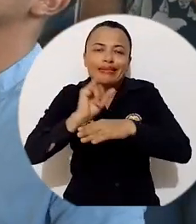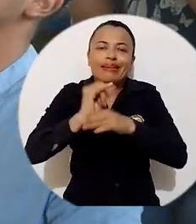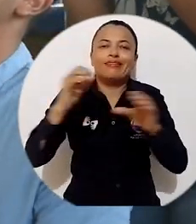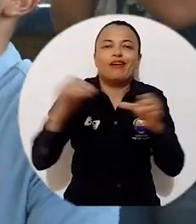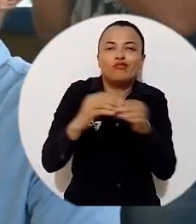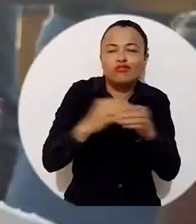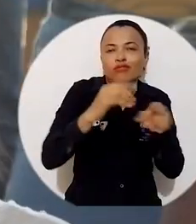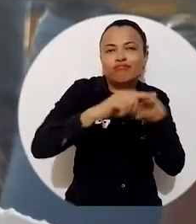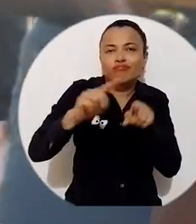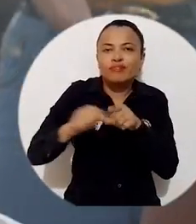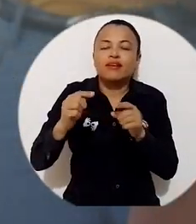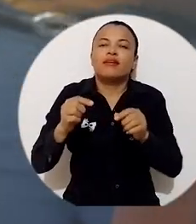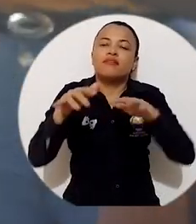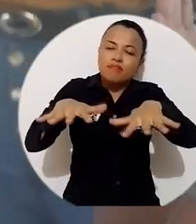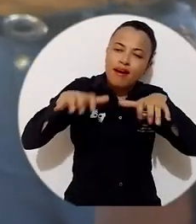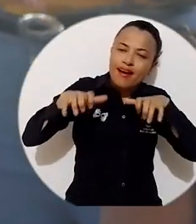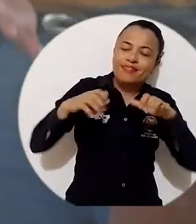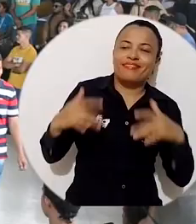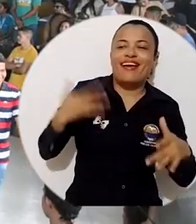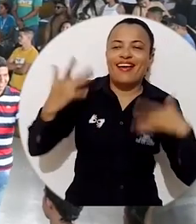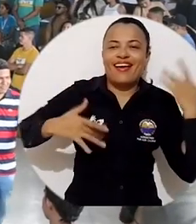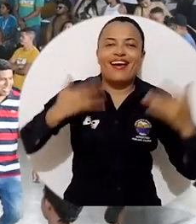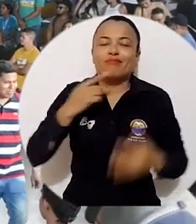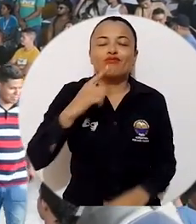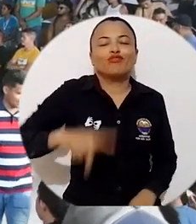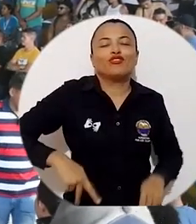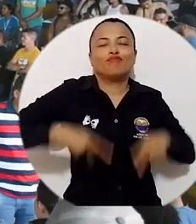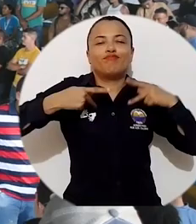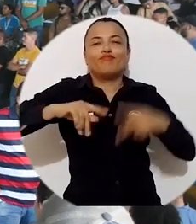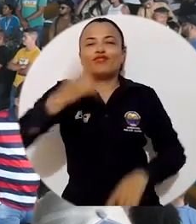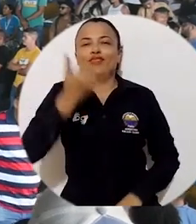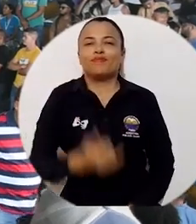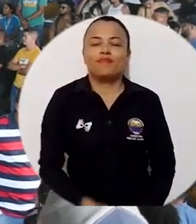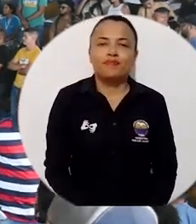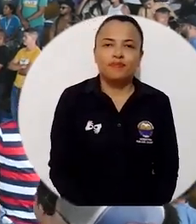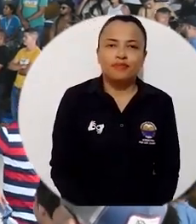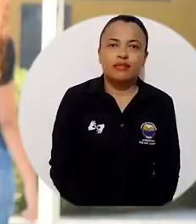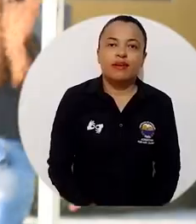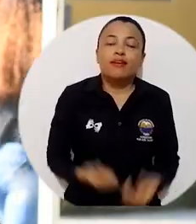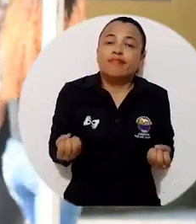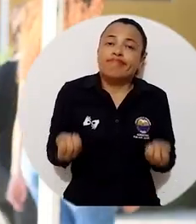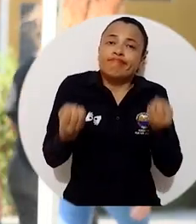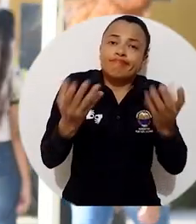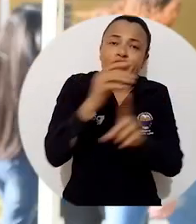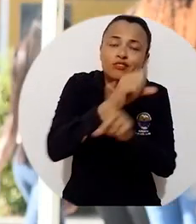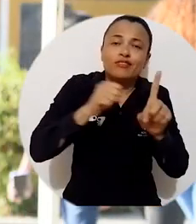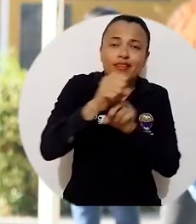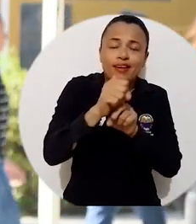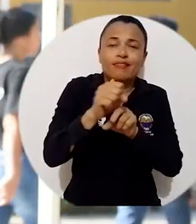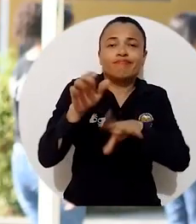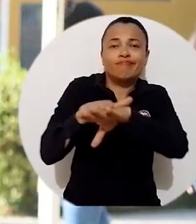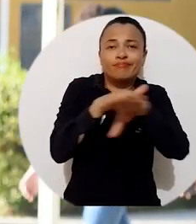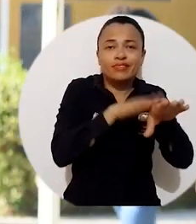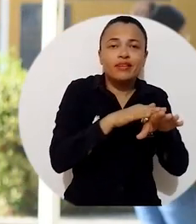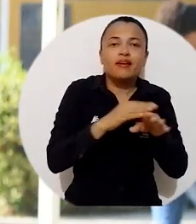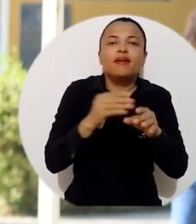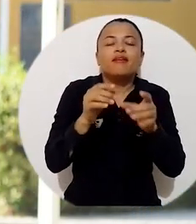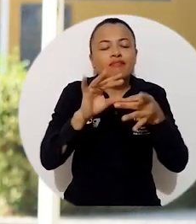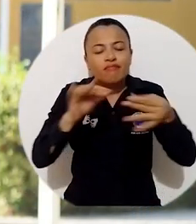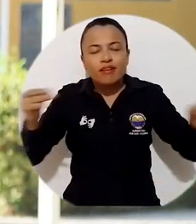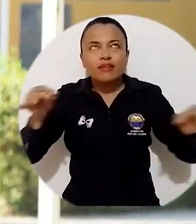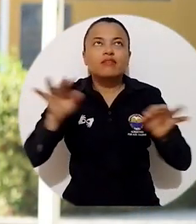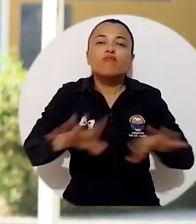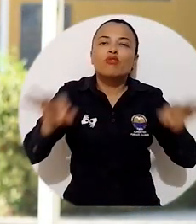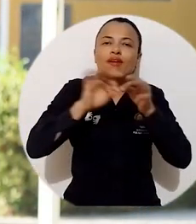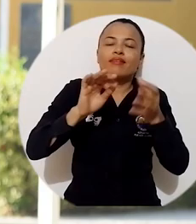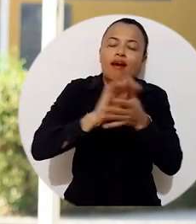iglesias y asociaciones deleitaron a los asistentes, quienes le dijeron sí a la vida. Entregarle a la sociedad entera un mensaje de